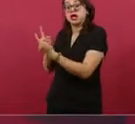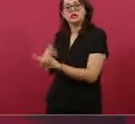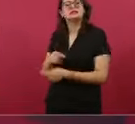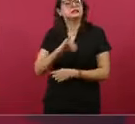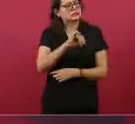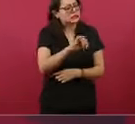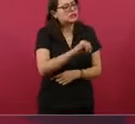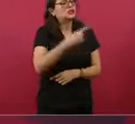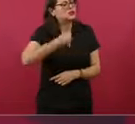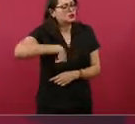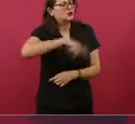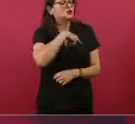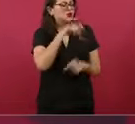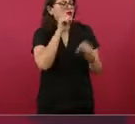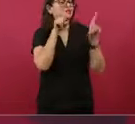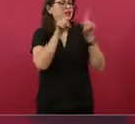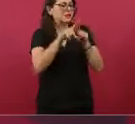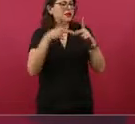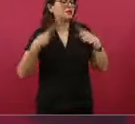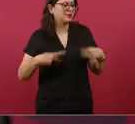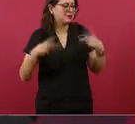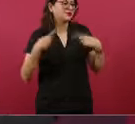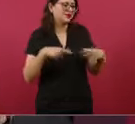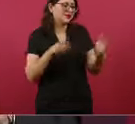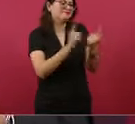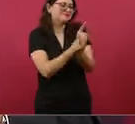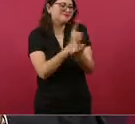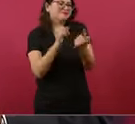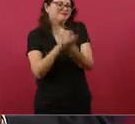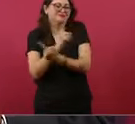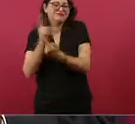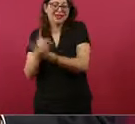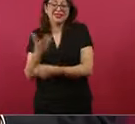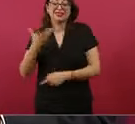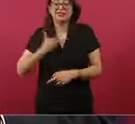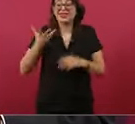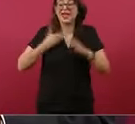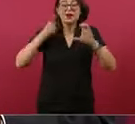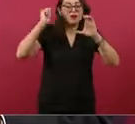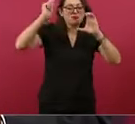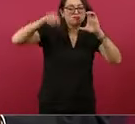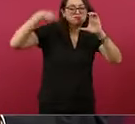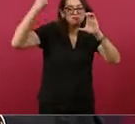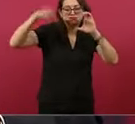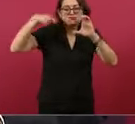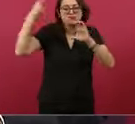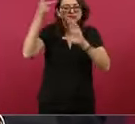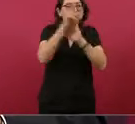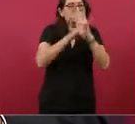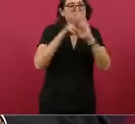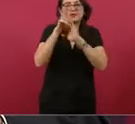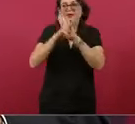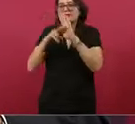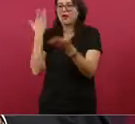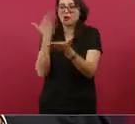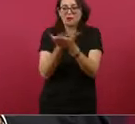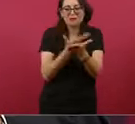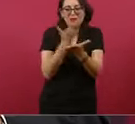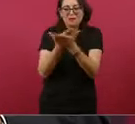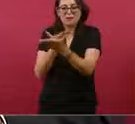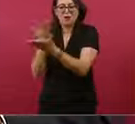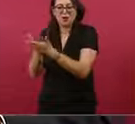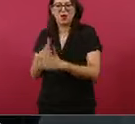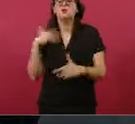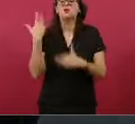una investigación de campo. También con incluso números. Incluso tengo documentales y los voy a traer